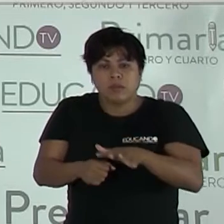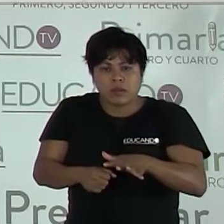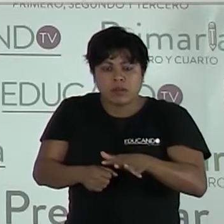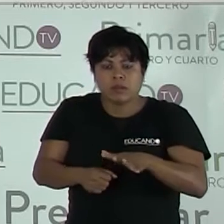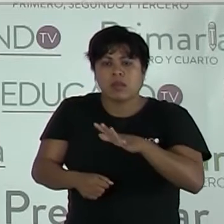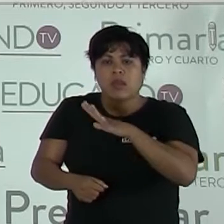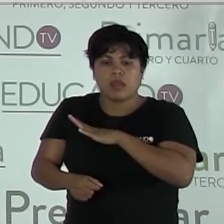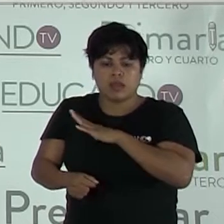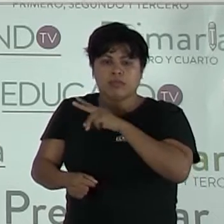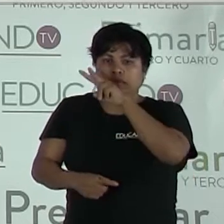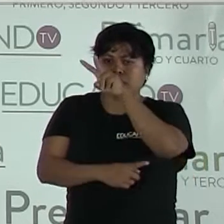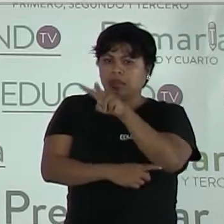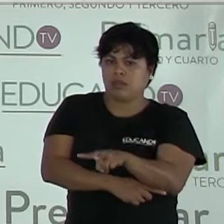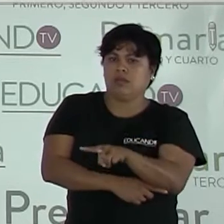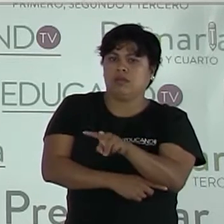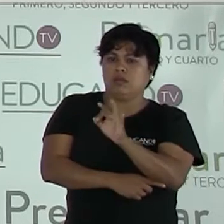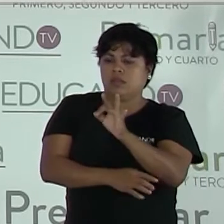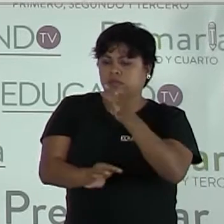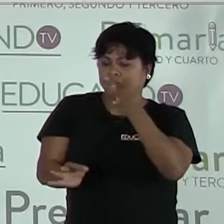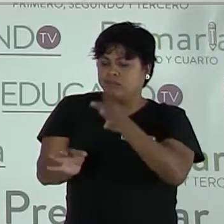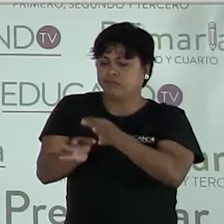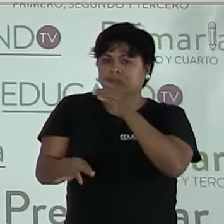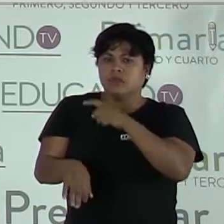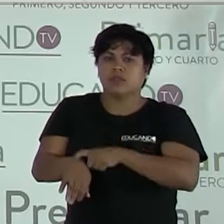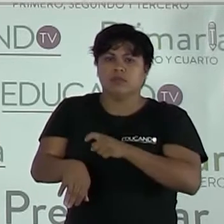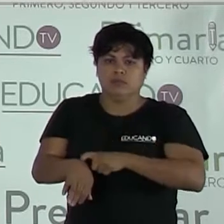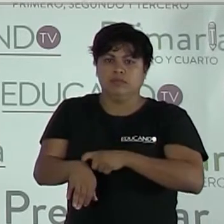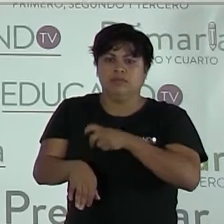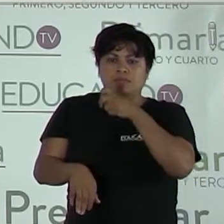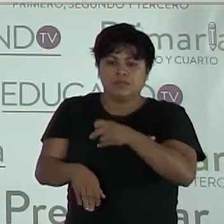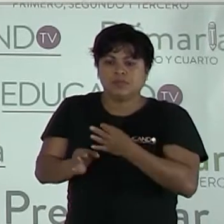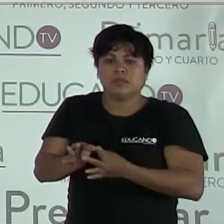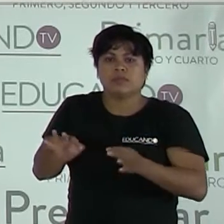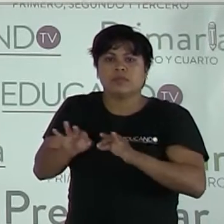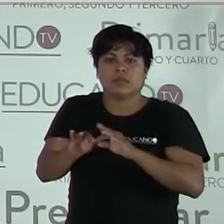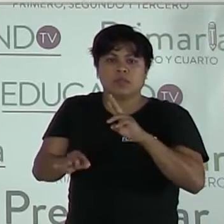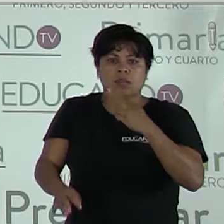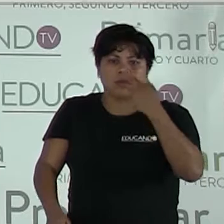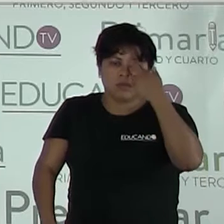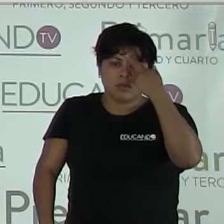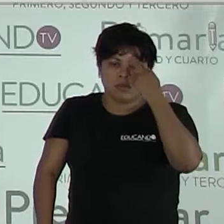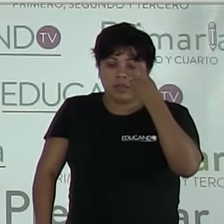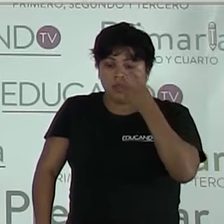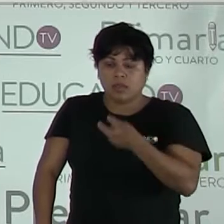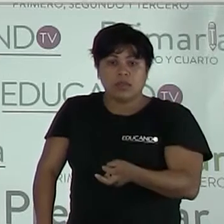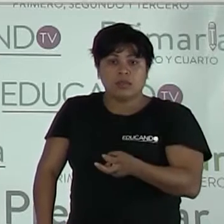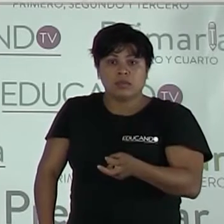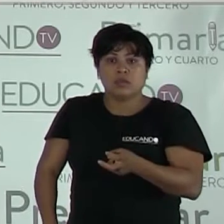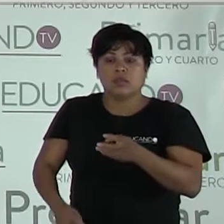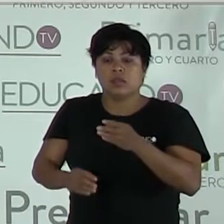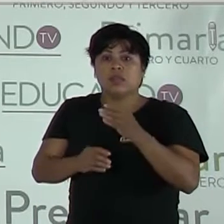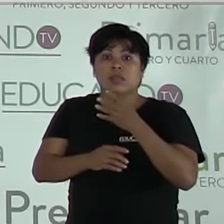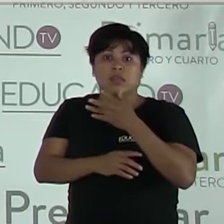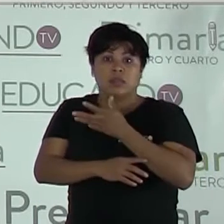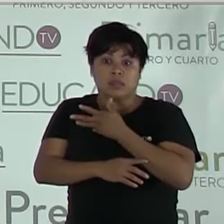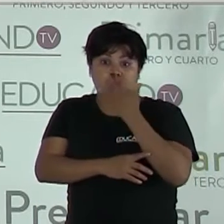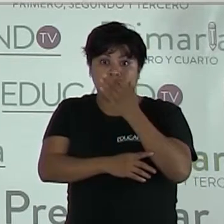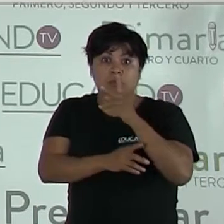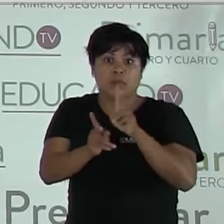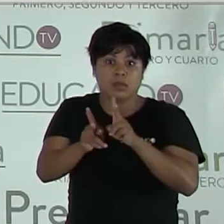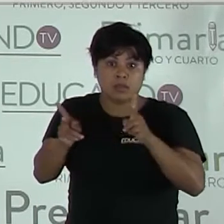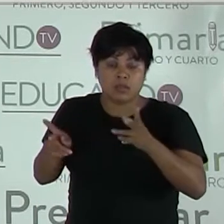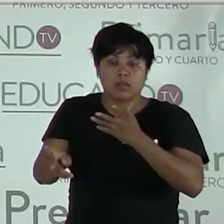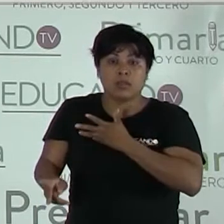eficaz y veraz. También es importante recordarte que durante todo el proceso del periódico